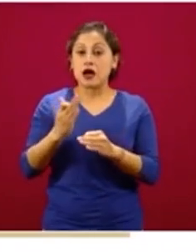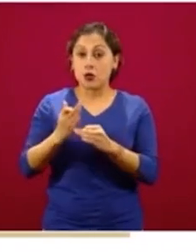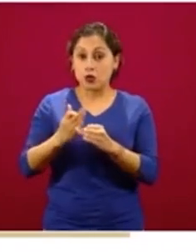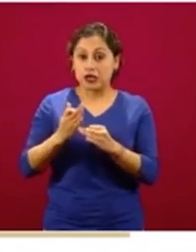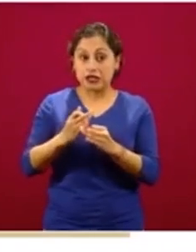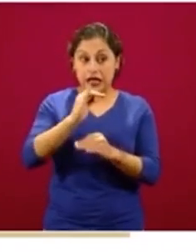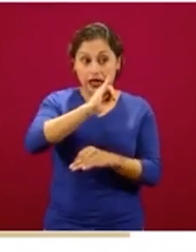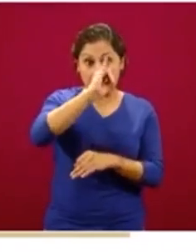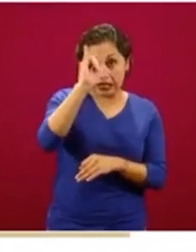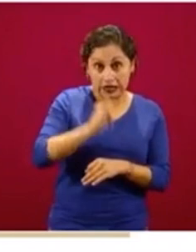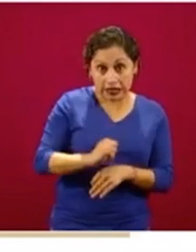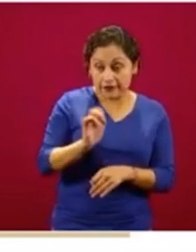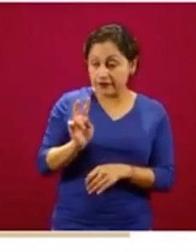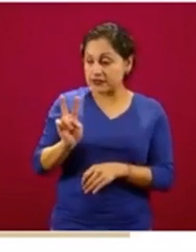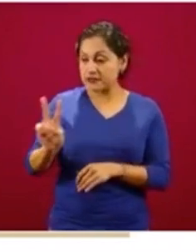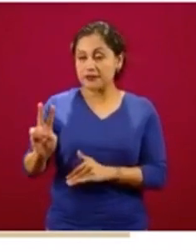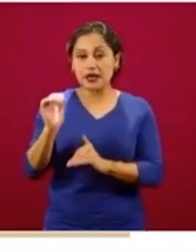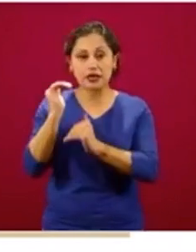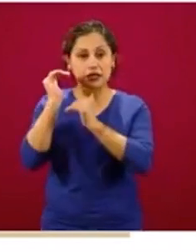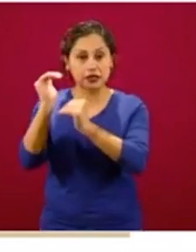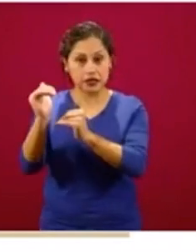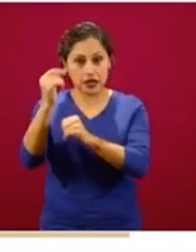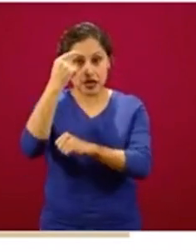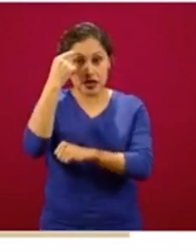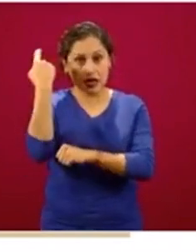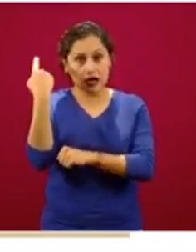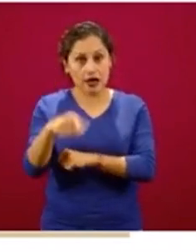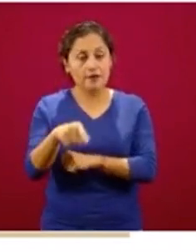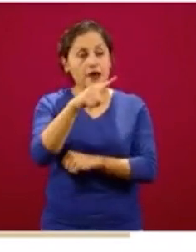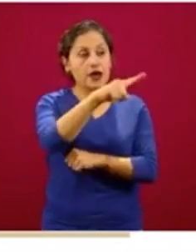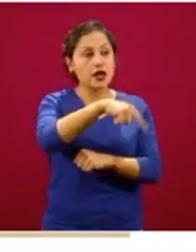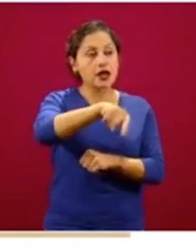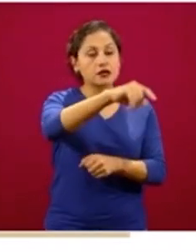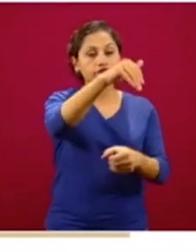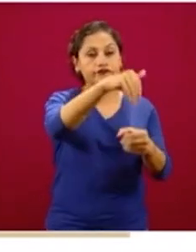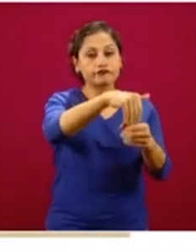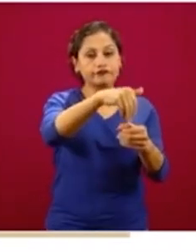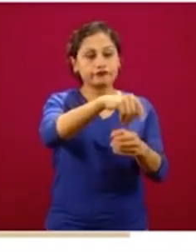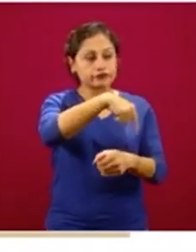viernes para entregar los recursos que han descontado